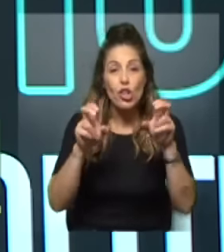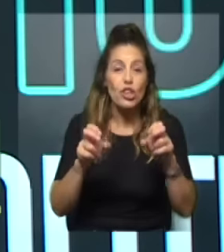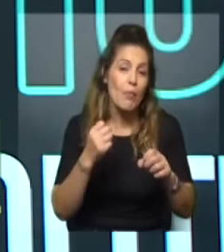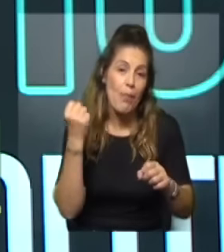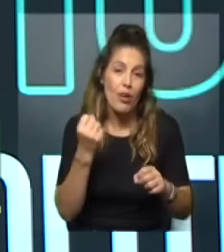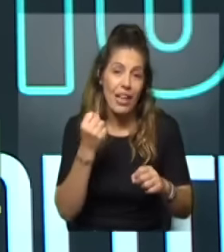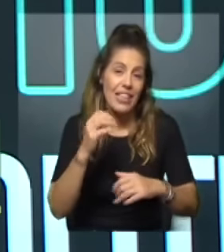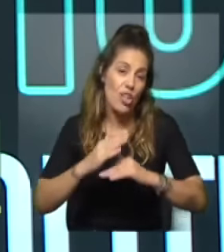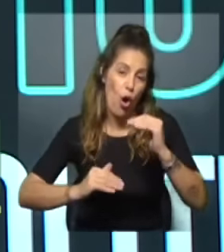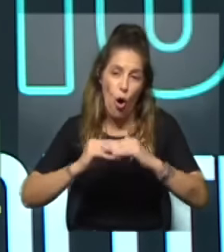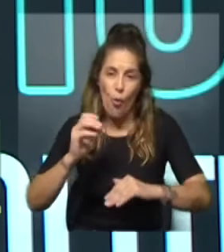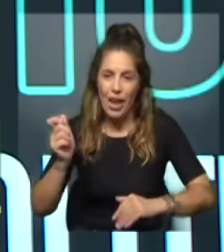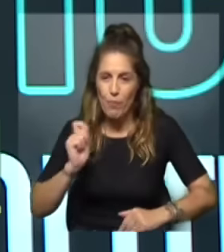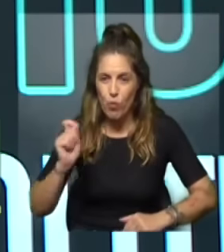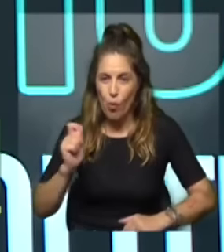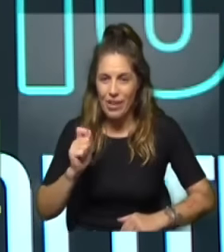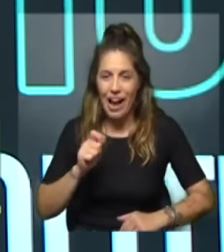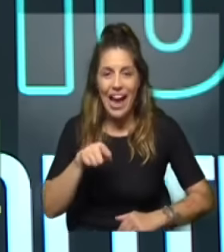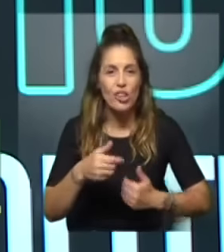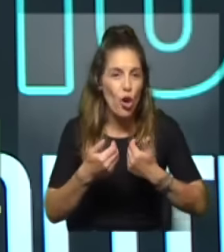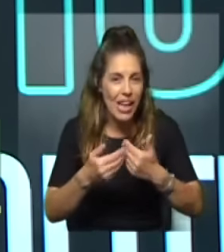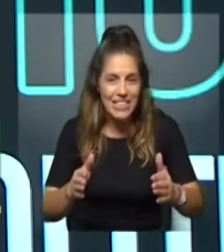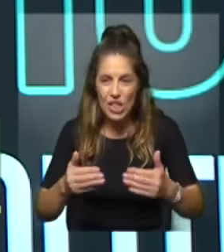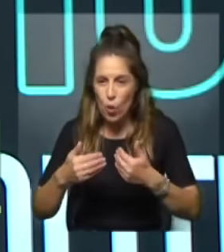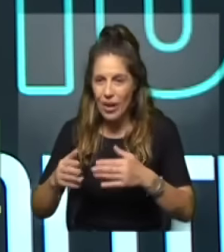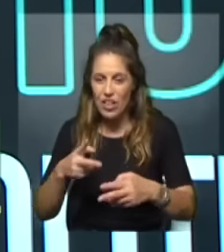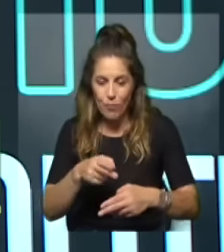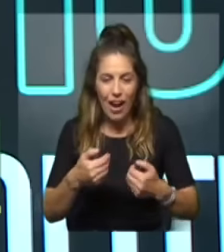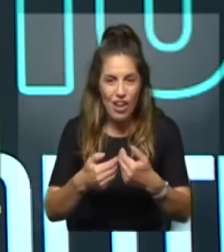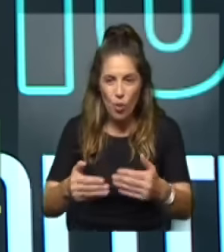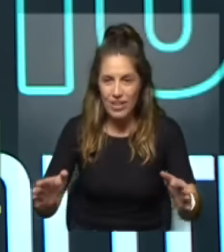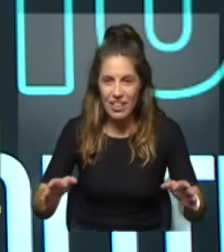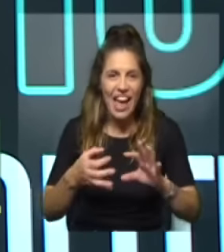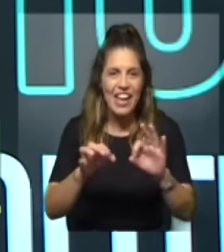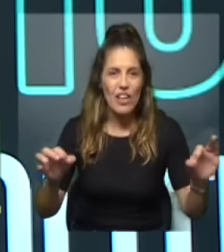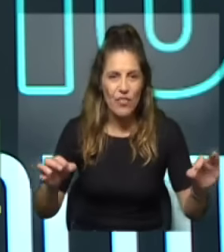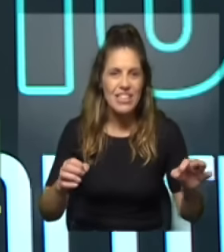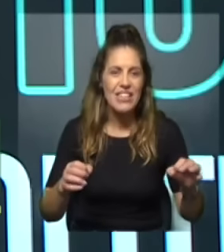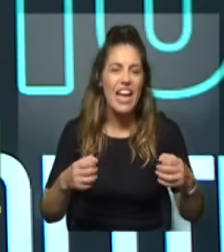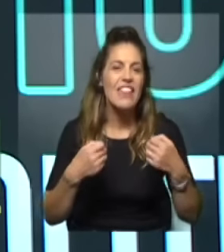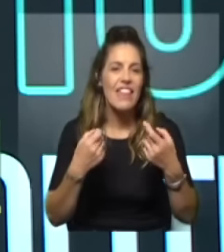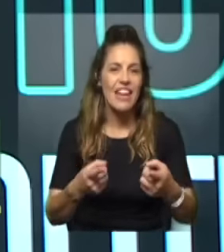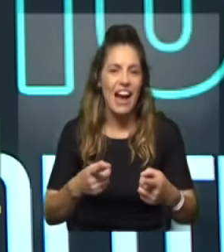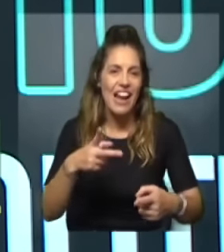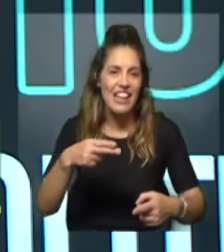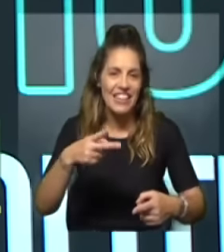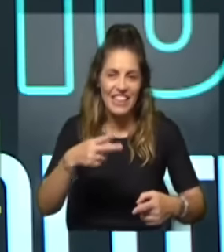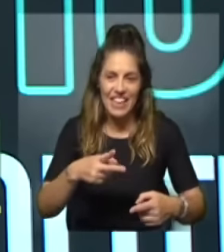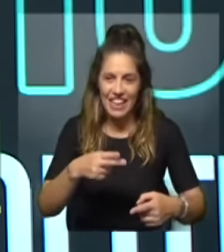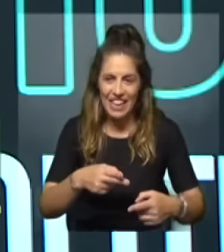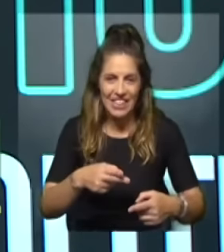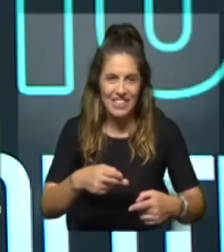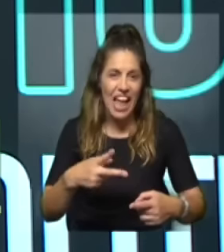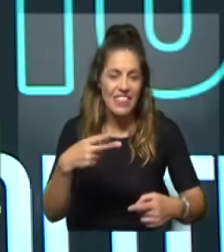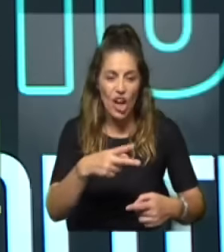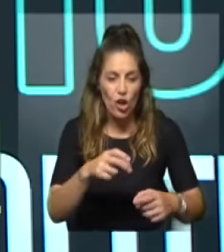obra pública no es decir esto de las inauguraciones esa frase que han utilizado de dejar las las las tijeras Mochas no es decir